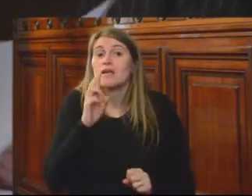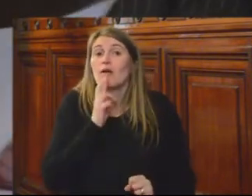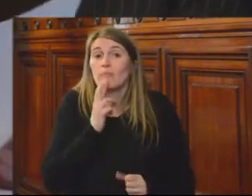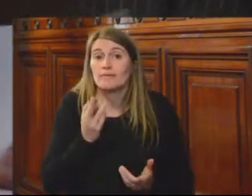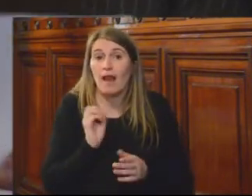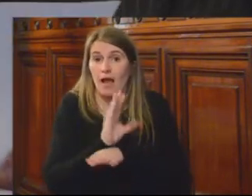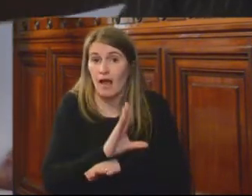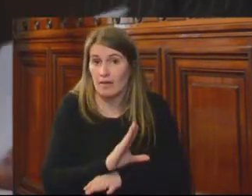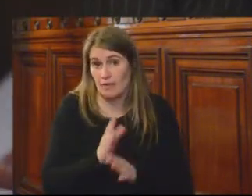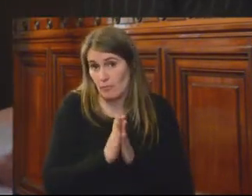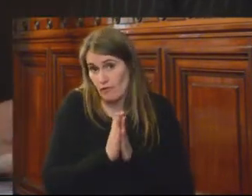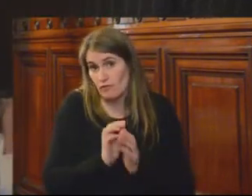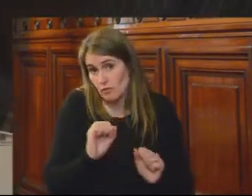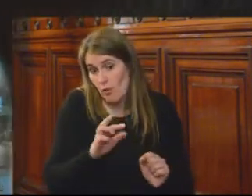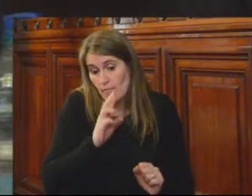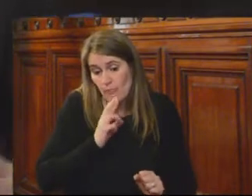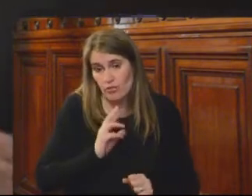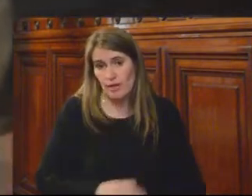ilustres comisionados. Muchas gracias.